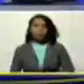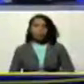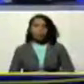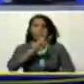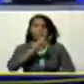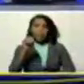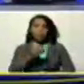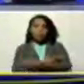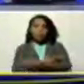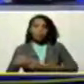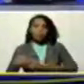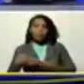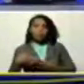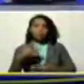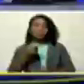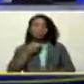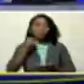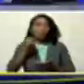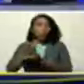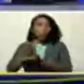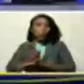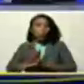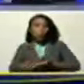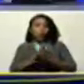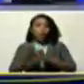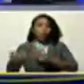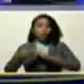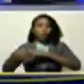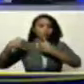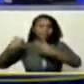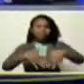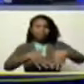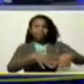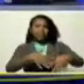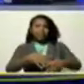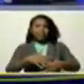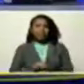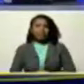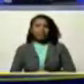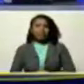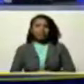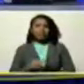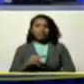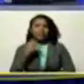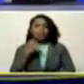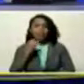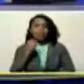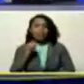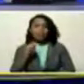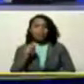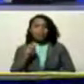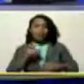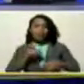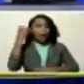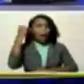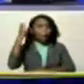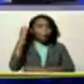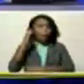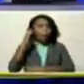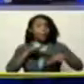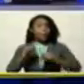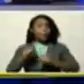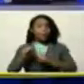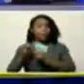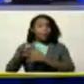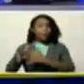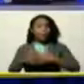20 millones de muertos contra el ejército nazi, y parece que Europa y el imperialismo norteamericano